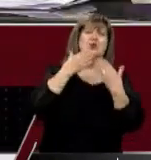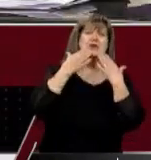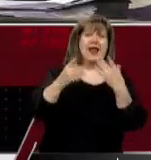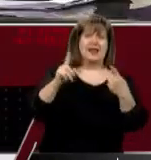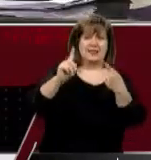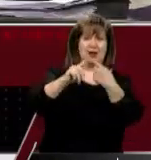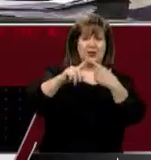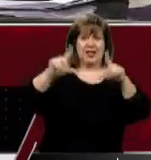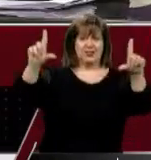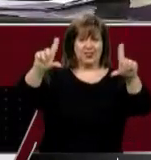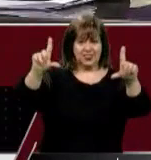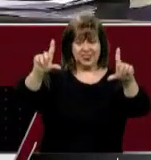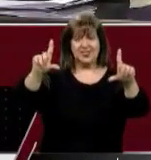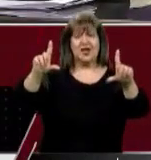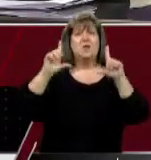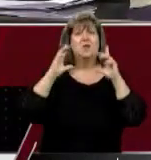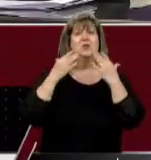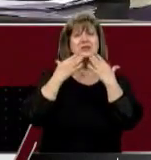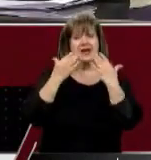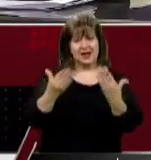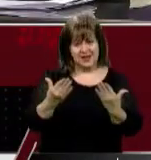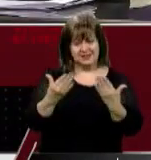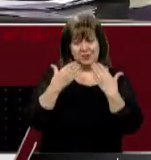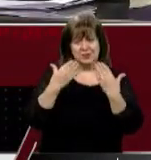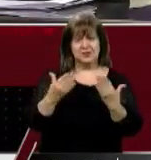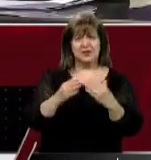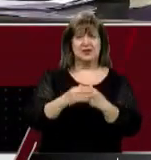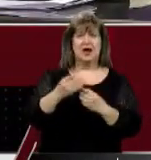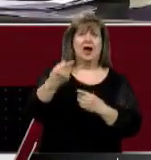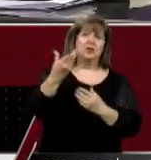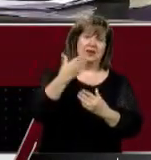esquina. Pero gracias en serio. Gracias a vosotros.